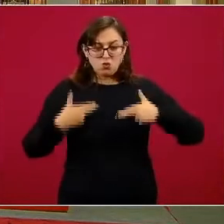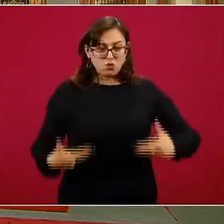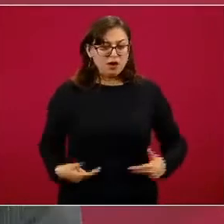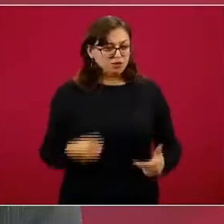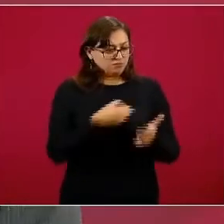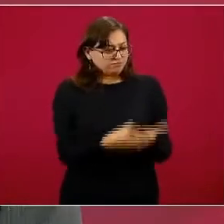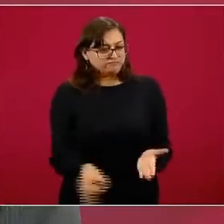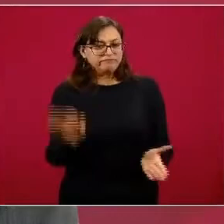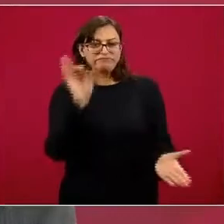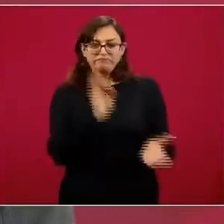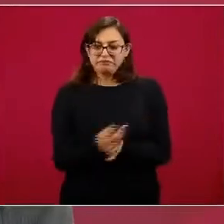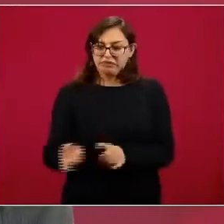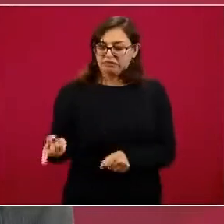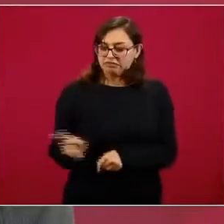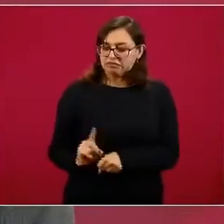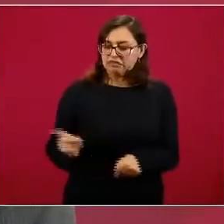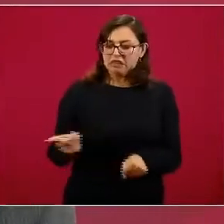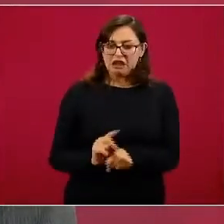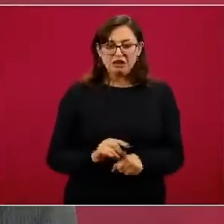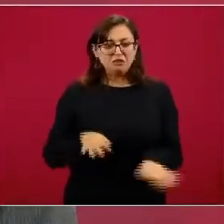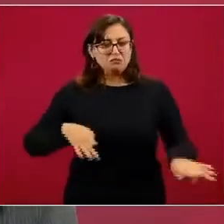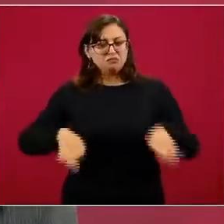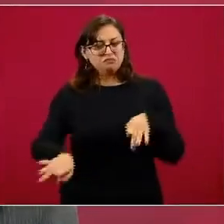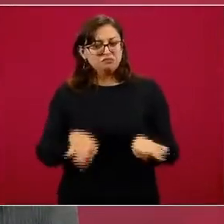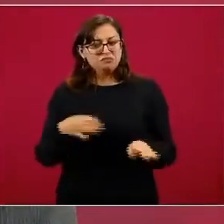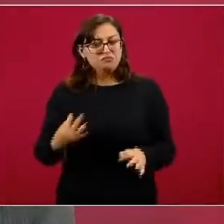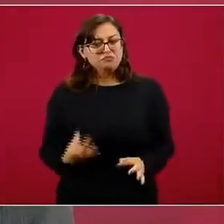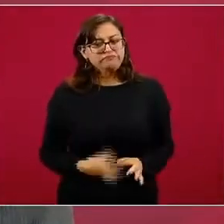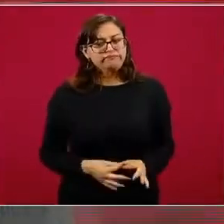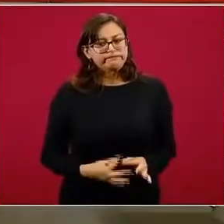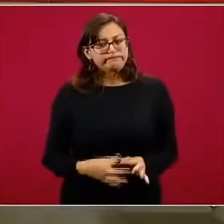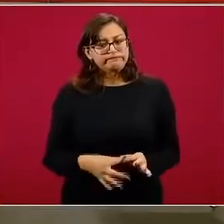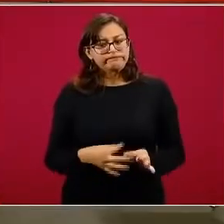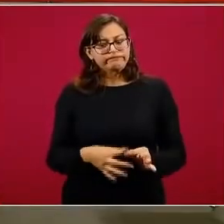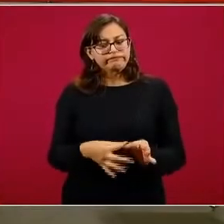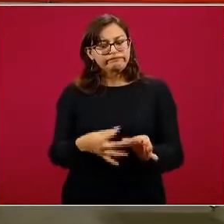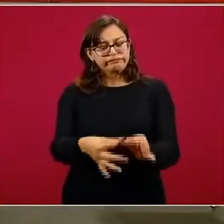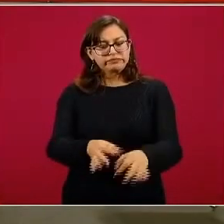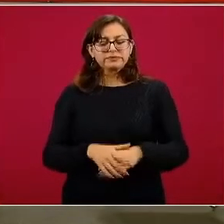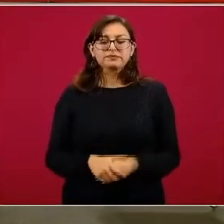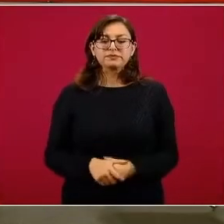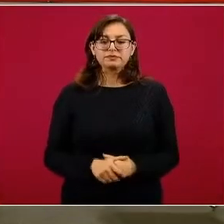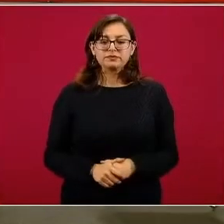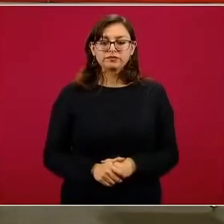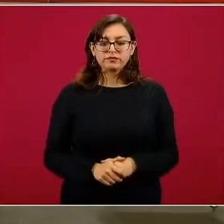día desempeñan su trascendente trabajo cotidiano.